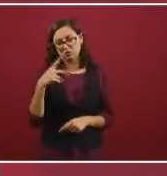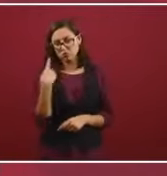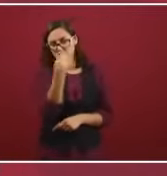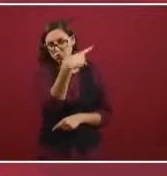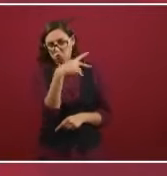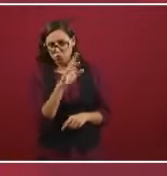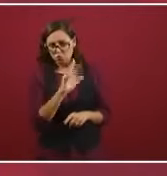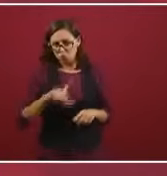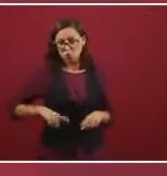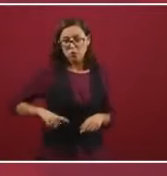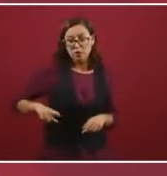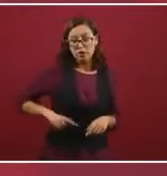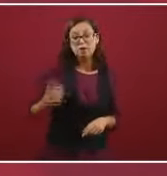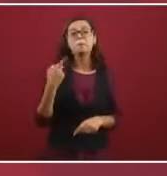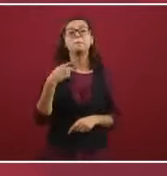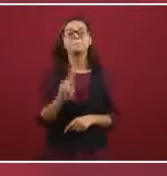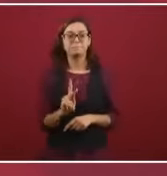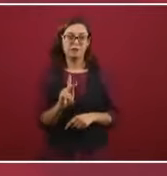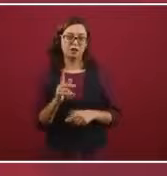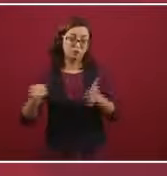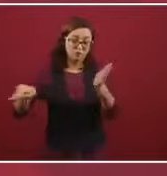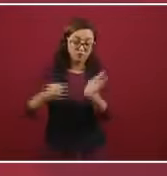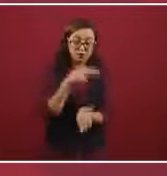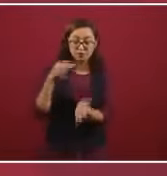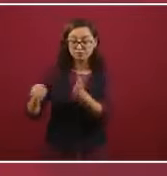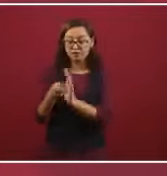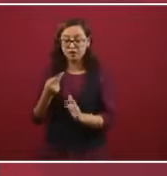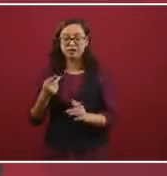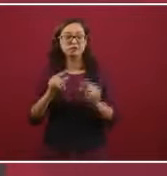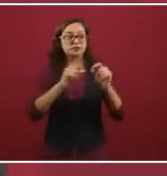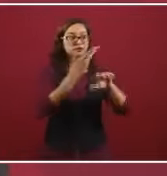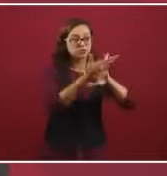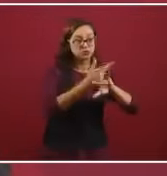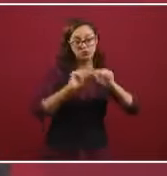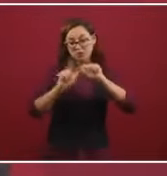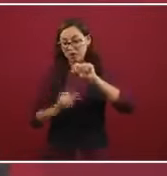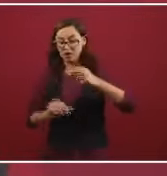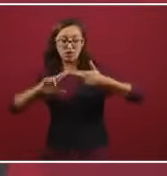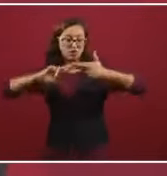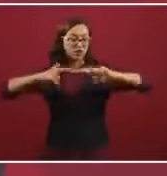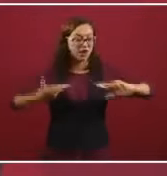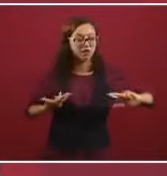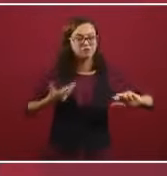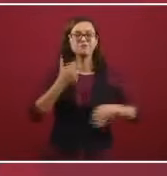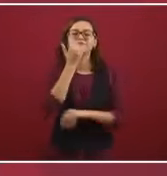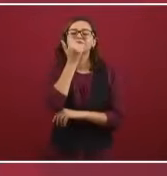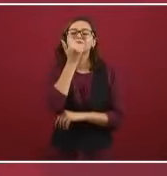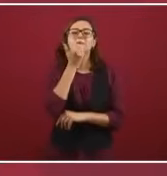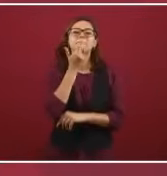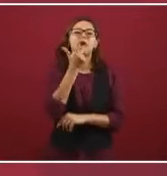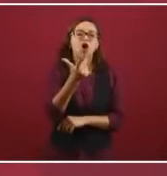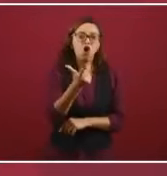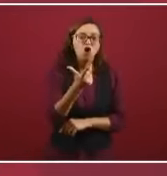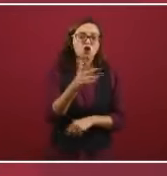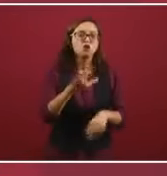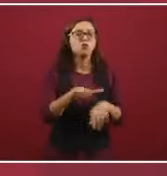su relación respecto a México. Es decir, que ese tráfico que es ilegal